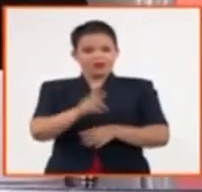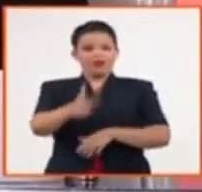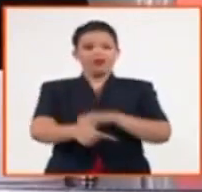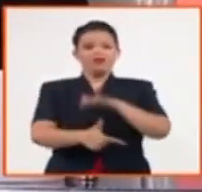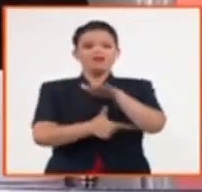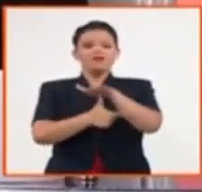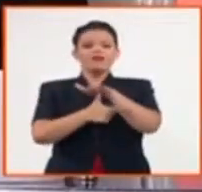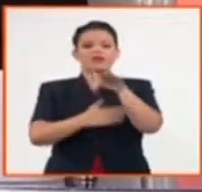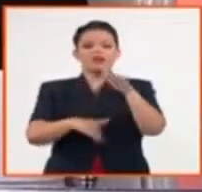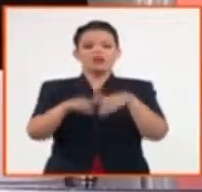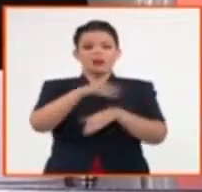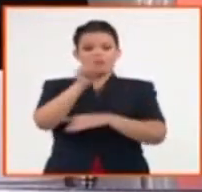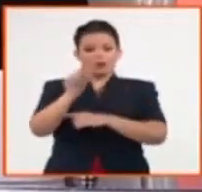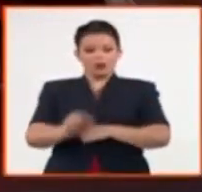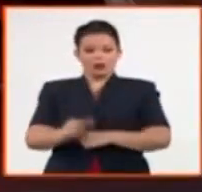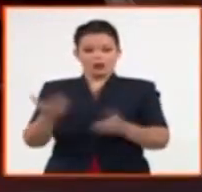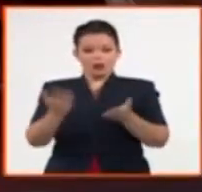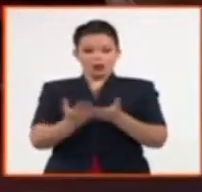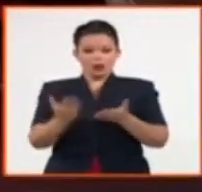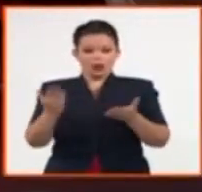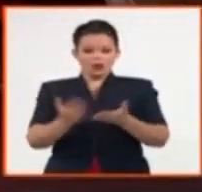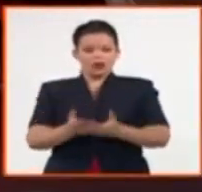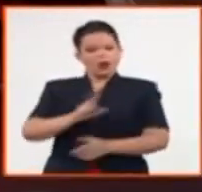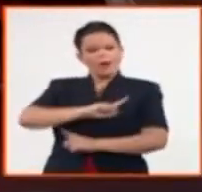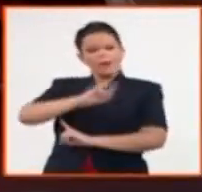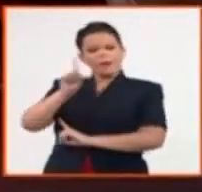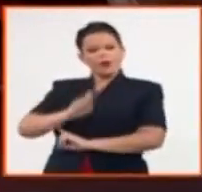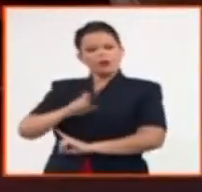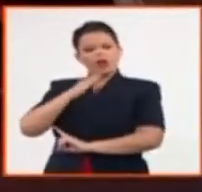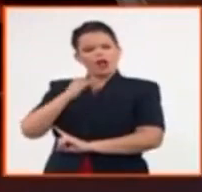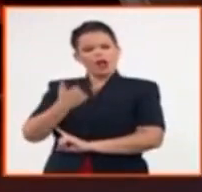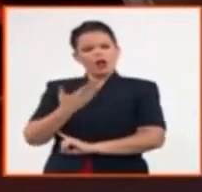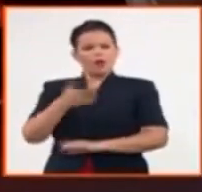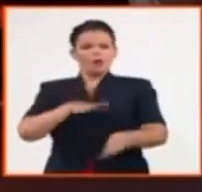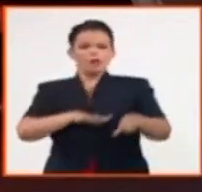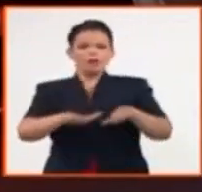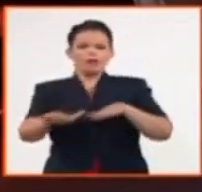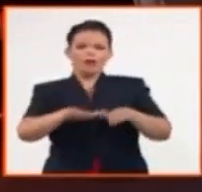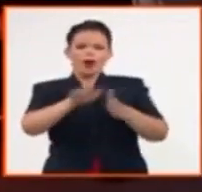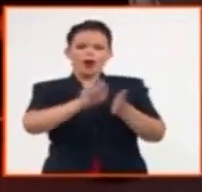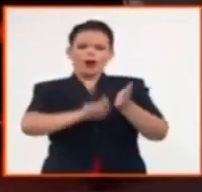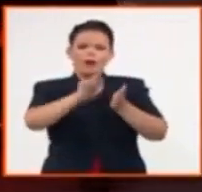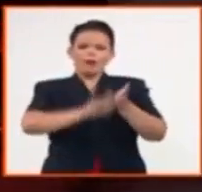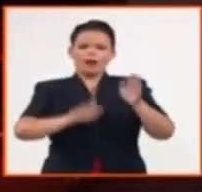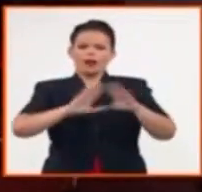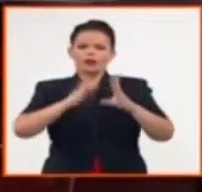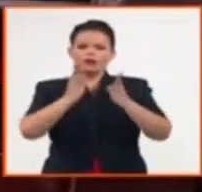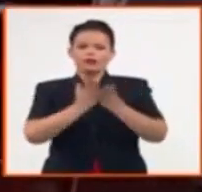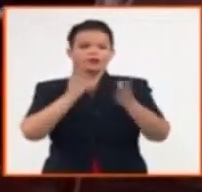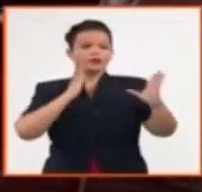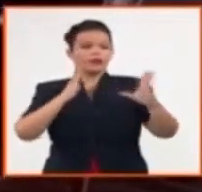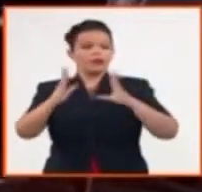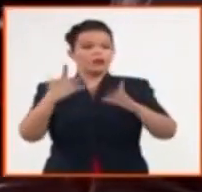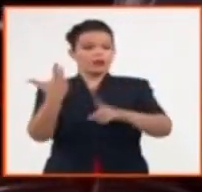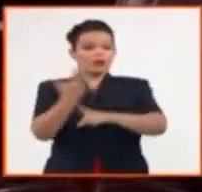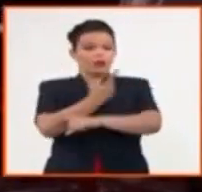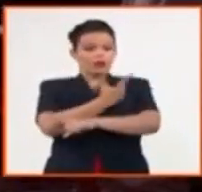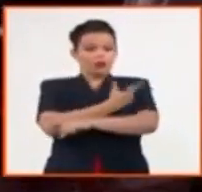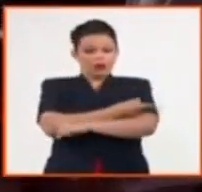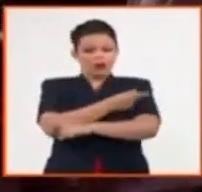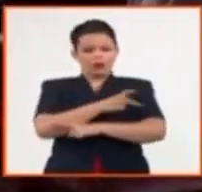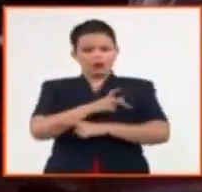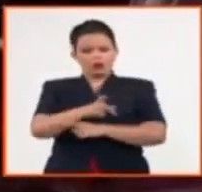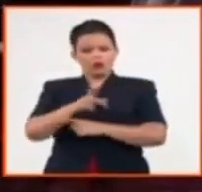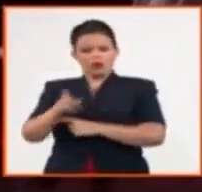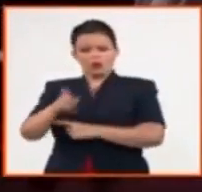de Educación. ¿Cómo se ha organizado de conjunto esta campaña, Eugenio, por el Ministerio de Salud Pública y el Ministerio